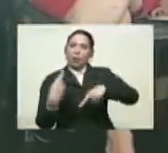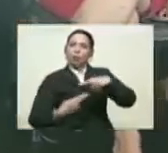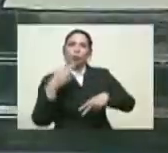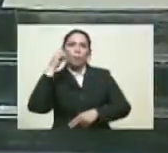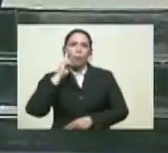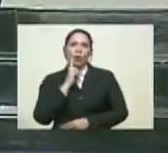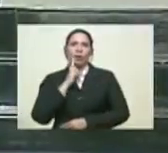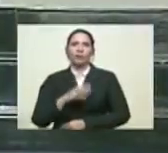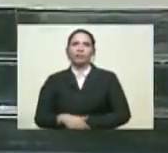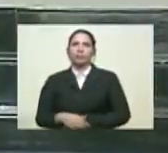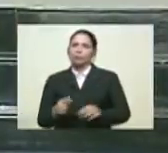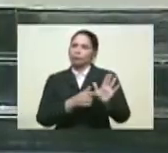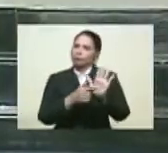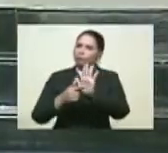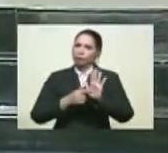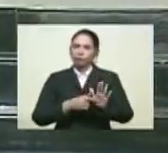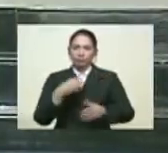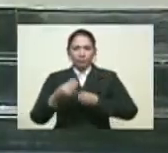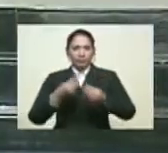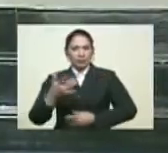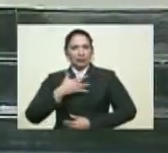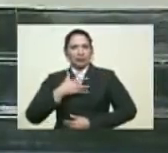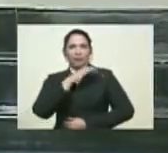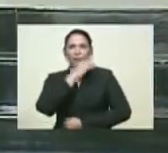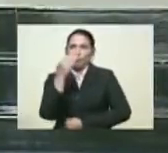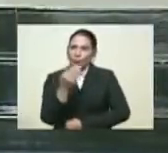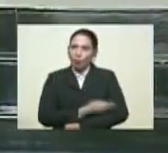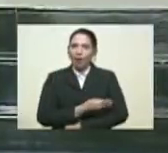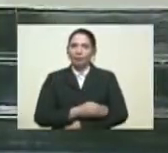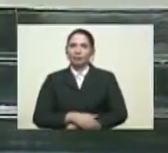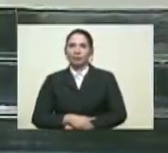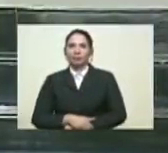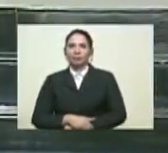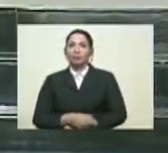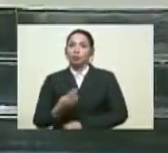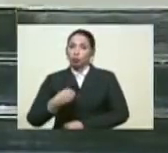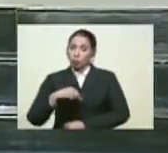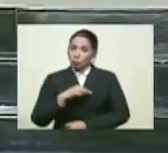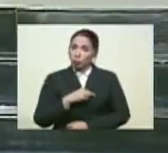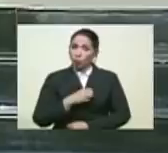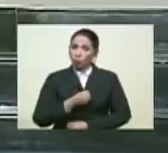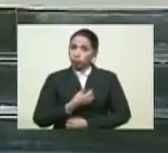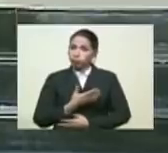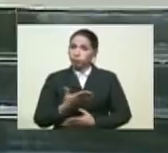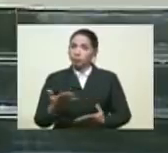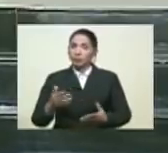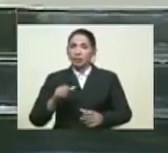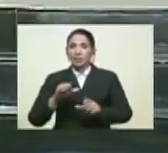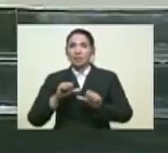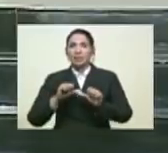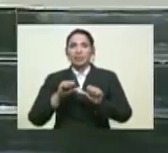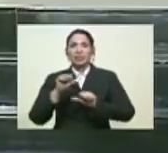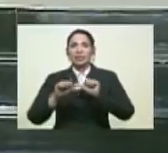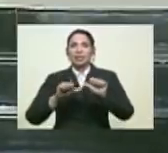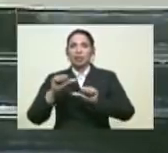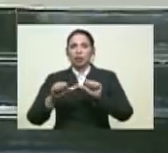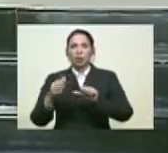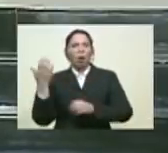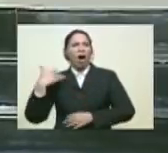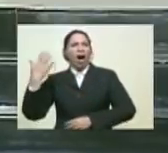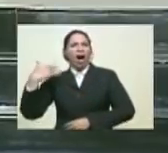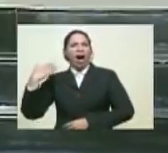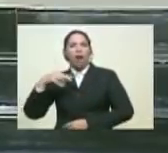se hace cada vez más fuerte. Y si lo vemos en perspectiva de siglos, que éramos hace 200